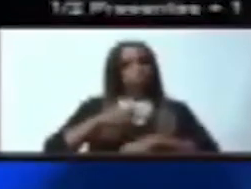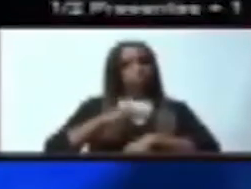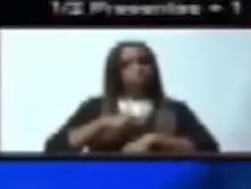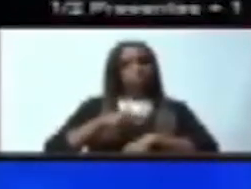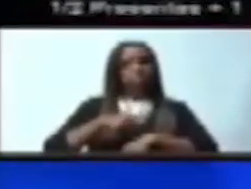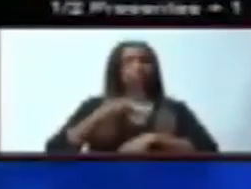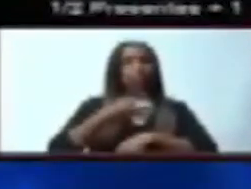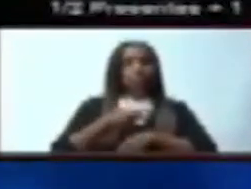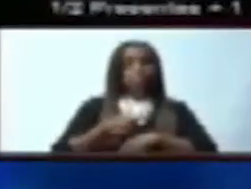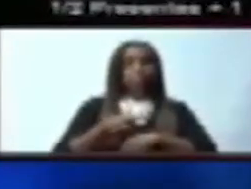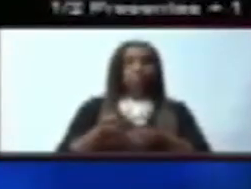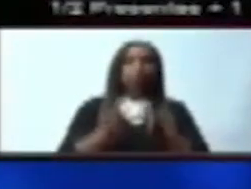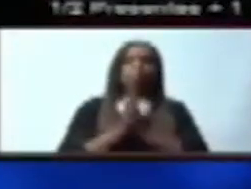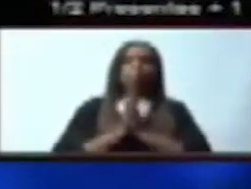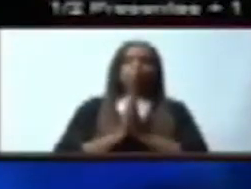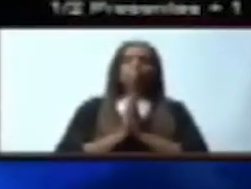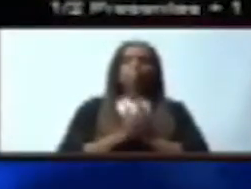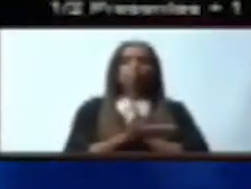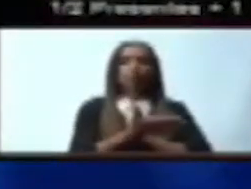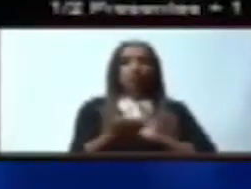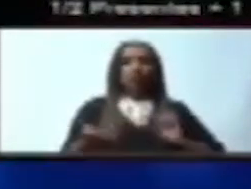Diputadas y diputados.